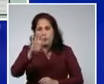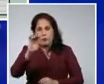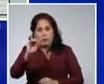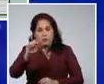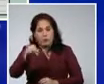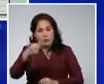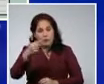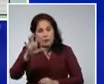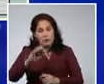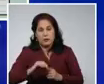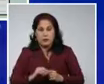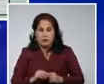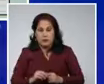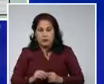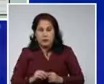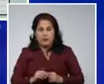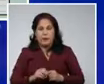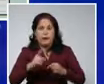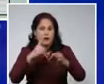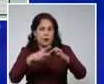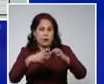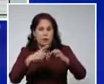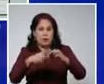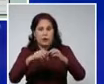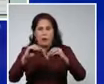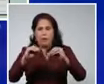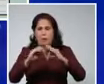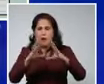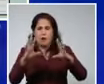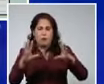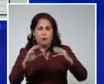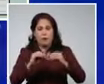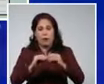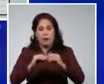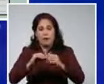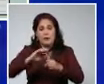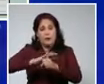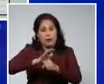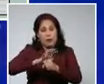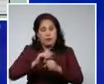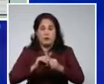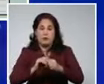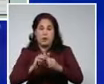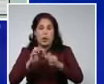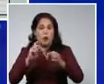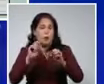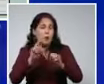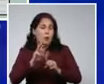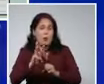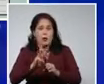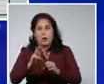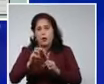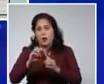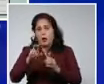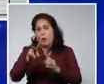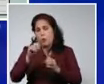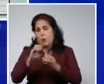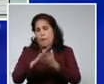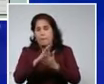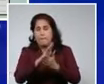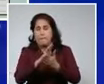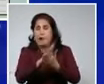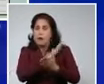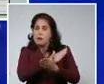540,5, Quibicán, Madruga, San José de las Lajas, Güines, Nueva Paz y San Nicolás de